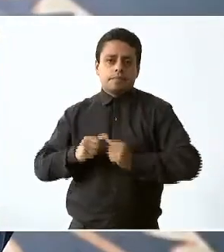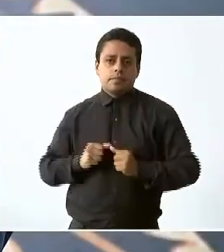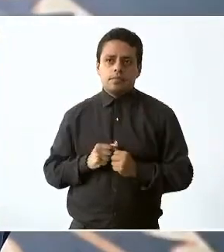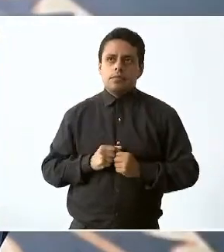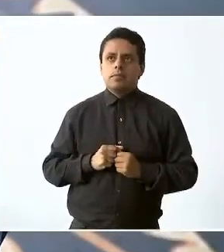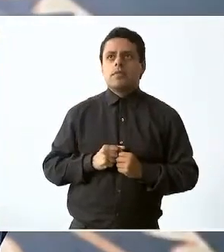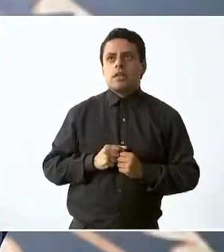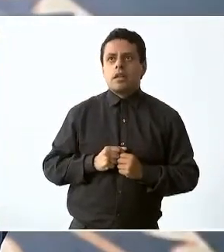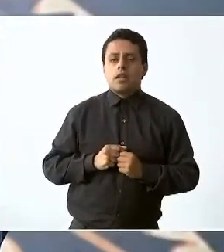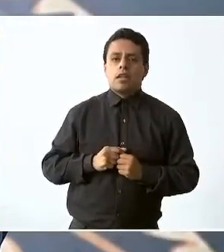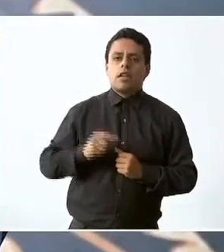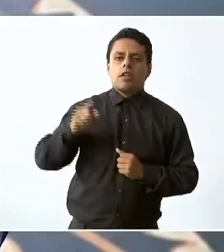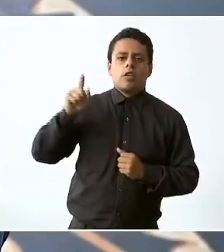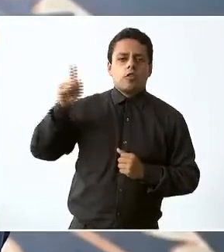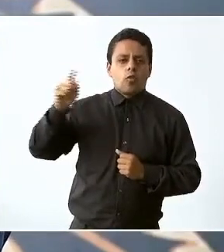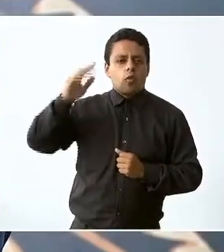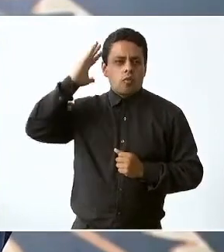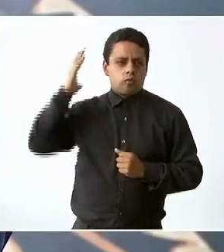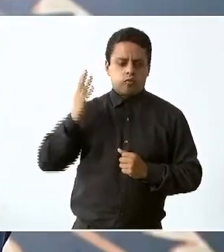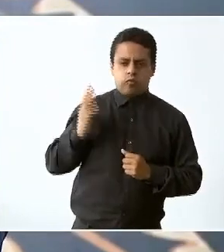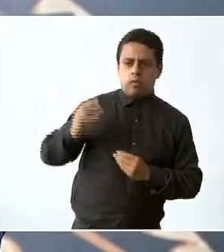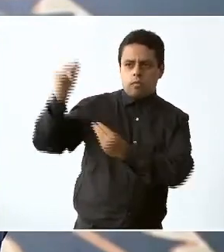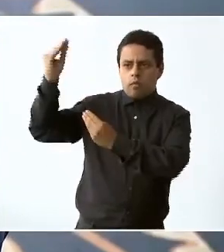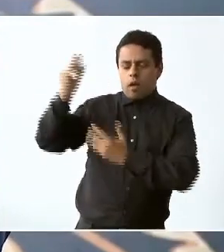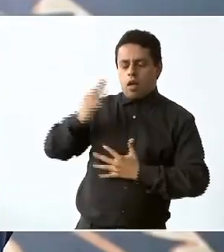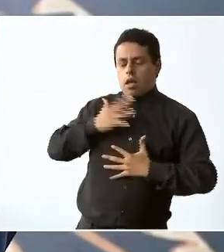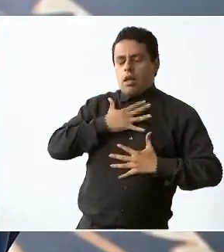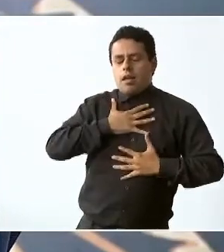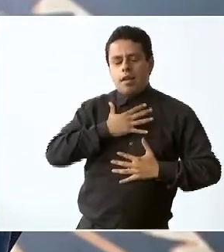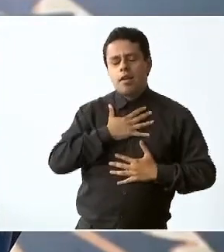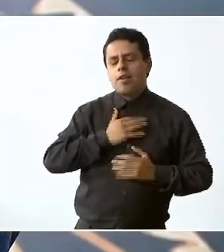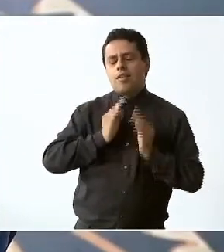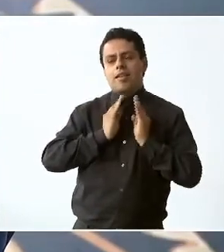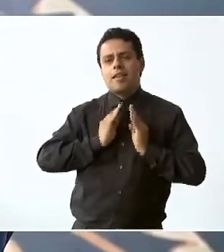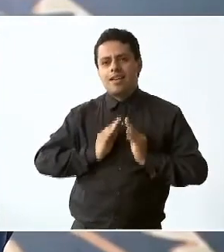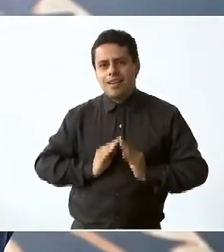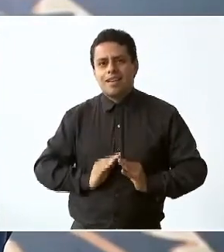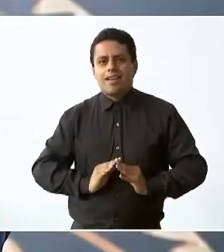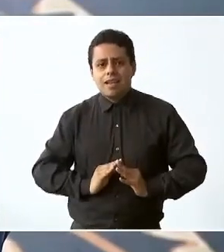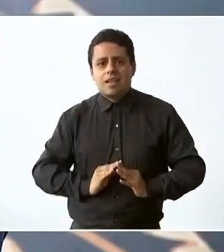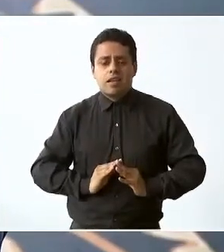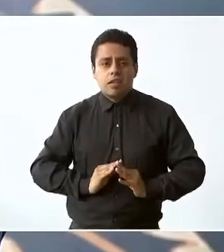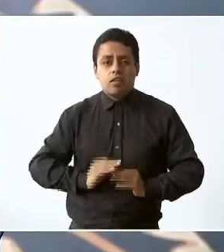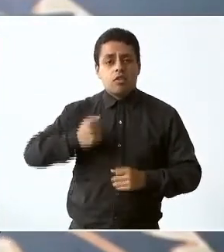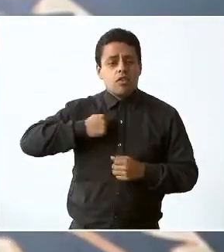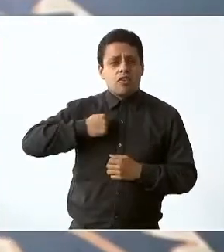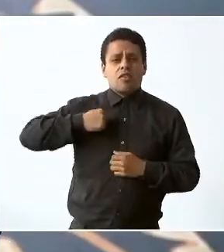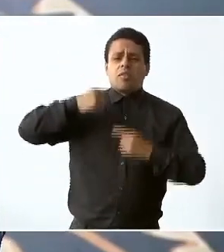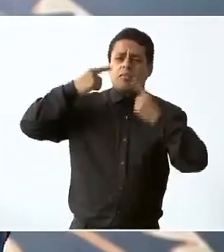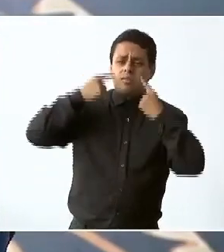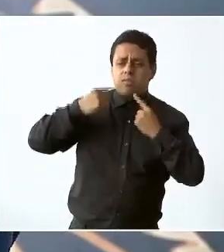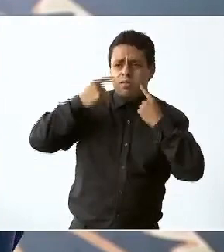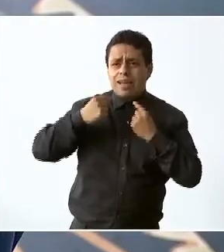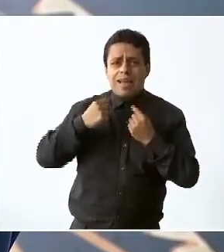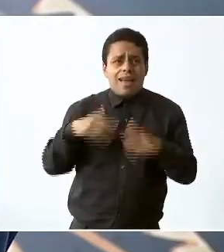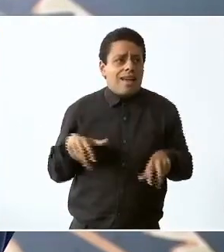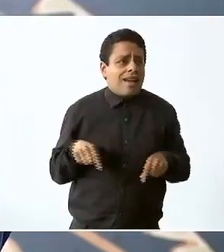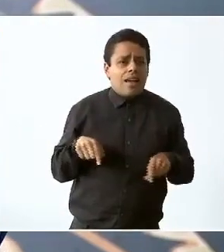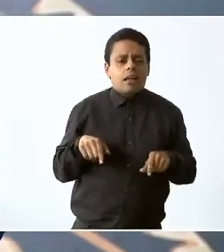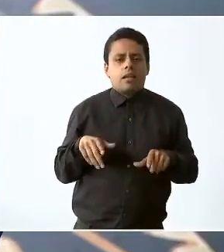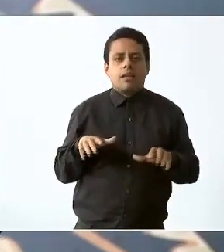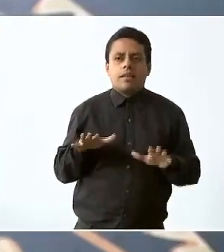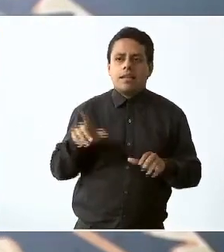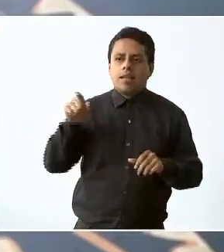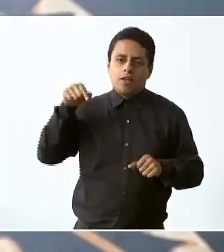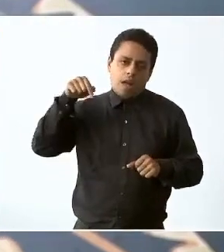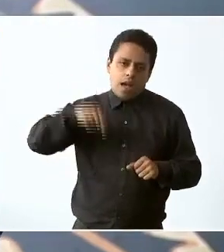baja desde el vergel de tu peinado denso, frescura de rebozo y de tinaja, y si tirito, dejas